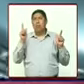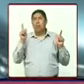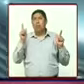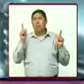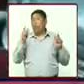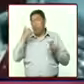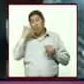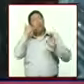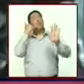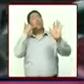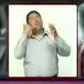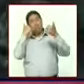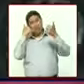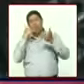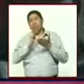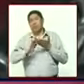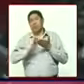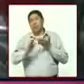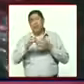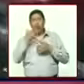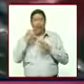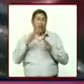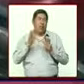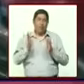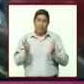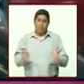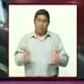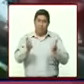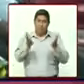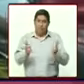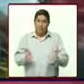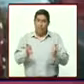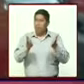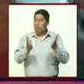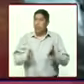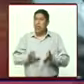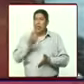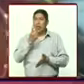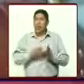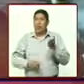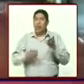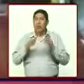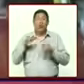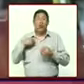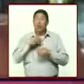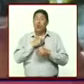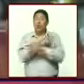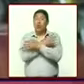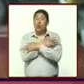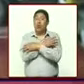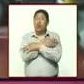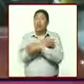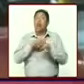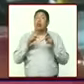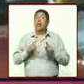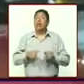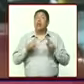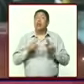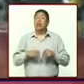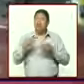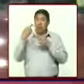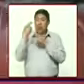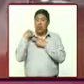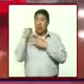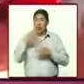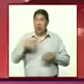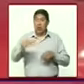Está hablando por teléfono, en este sentido vamos a darle espacio para que él pueda cargar. Nos hablaban y nos decían las personas justamente encargadas